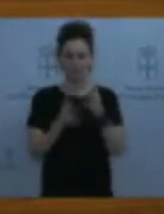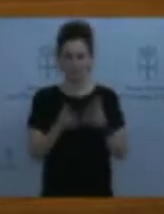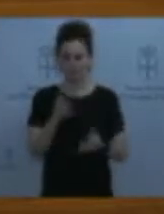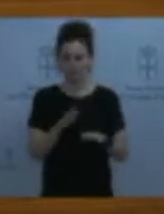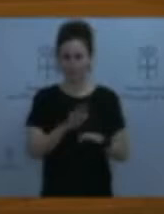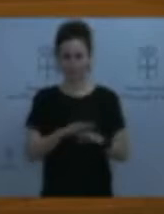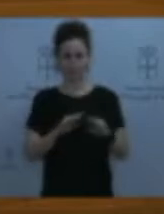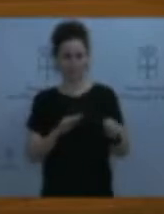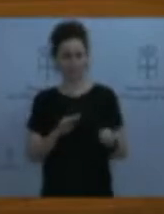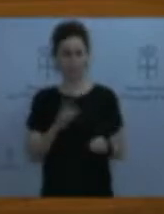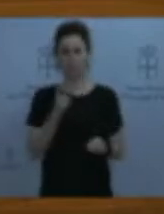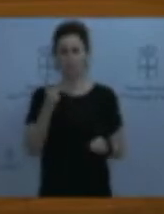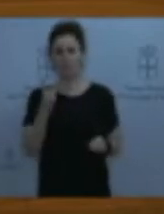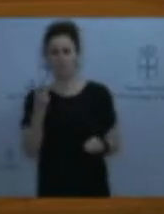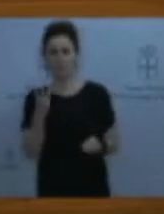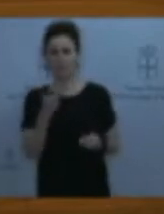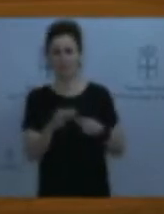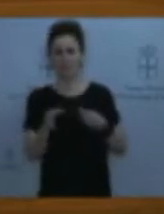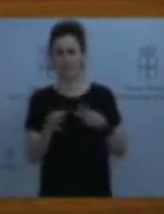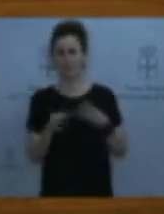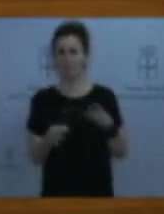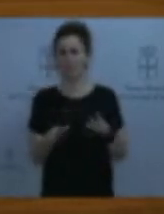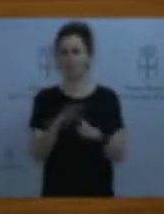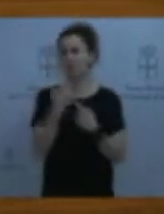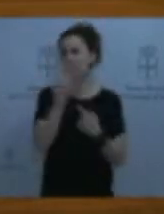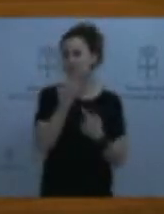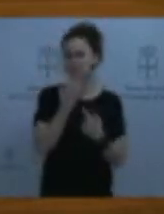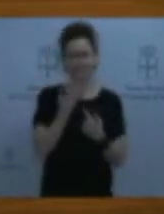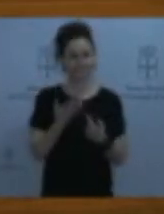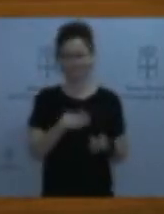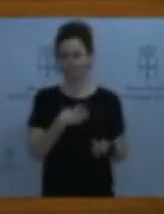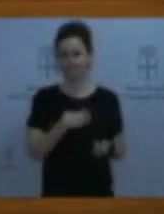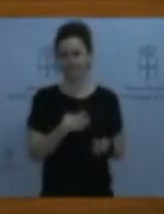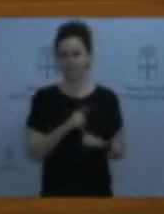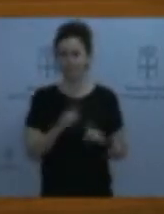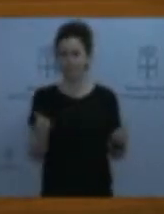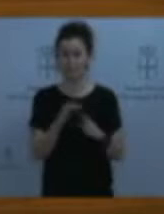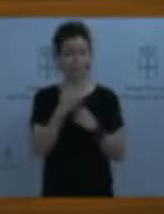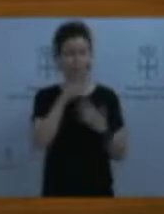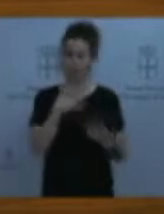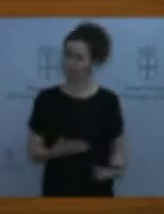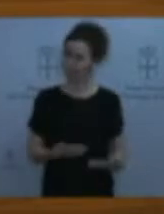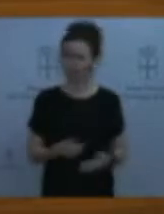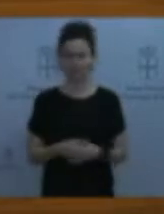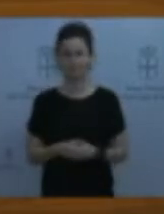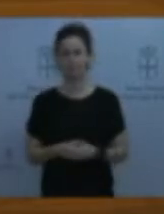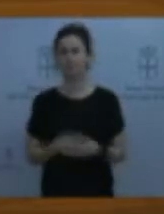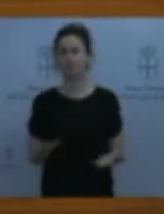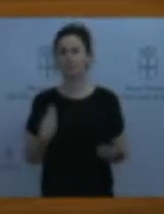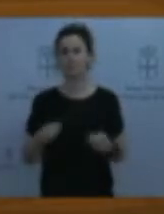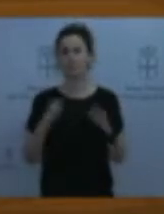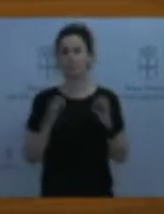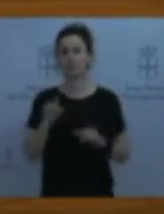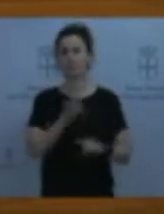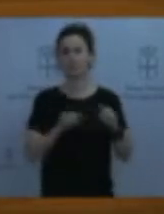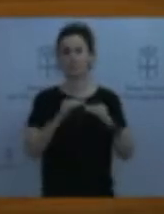poner primera, segunda y tercera opción como sucede en la escuela, en absoluto, y mucho menos en el contexto actual. Y con esa brecha generacional lo que se